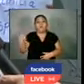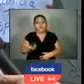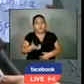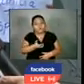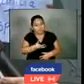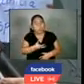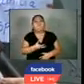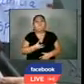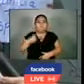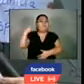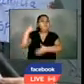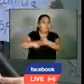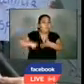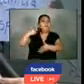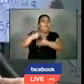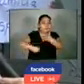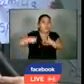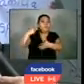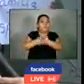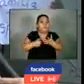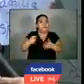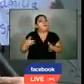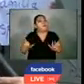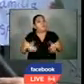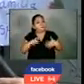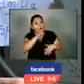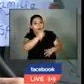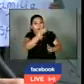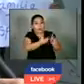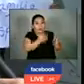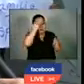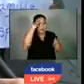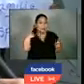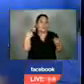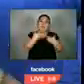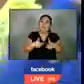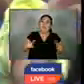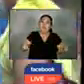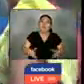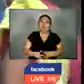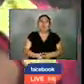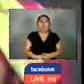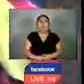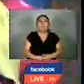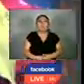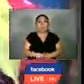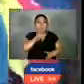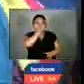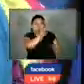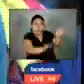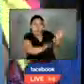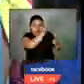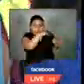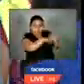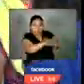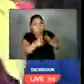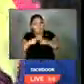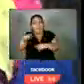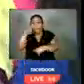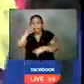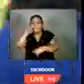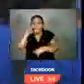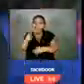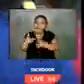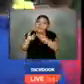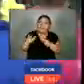seguir insistiendo, vamos a seguir luchando por la libertad de Sara. Mientras se desarrollaba la audiencia, su padre pedía la